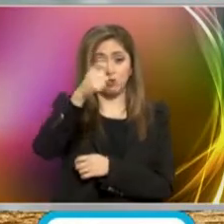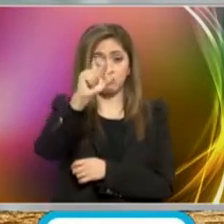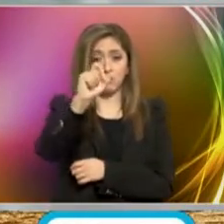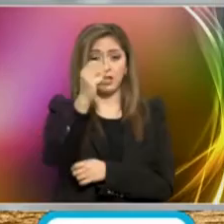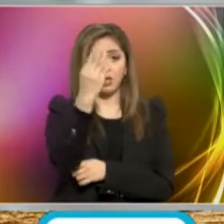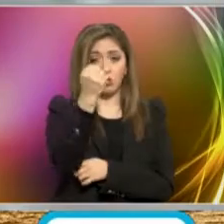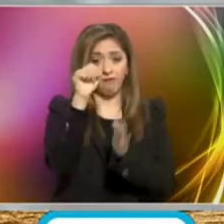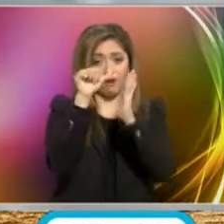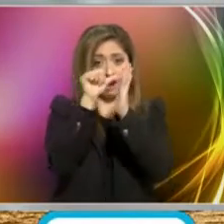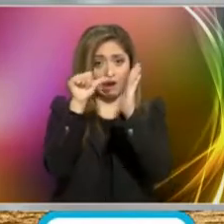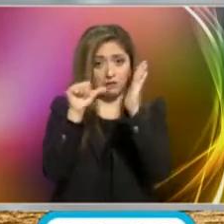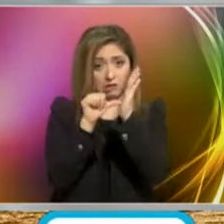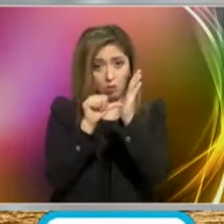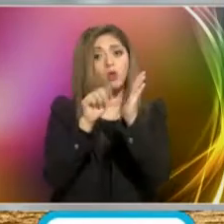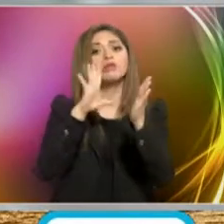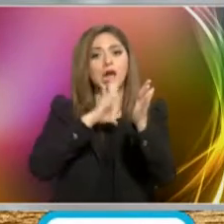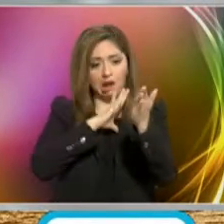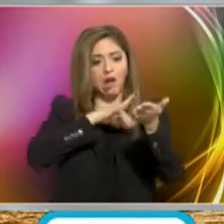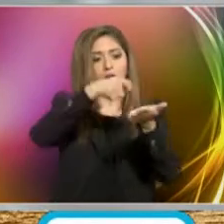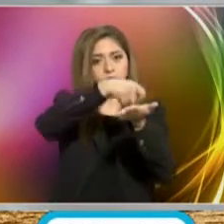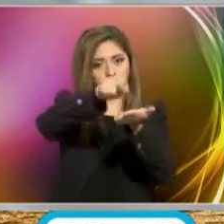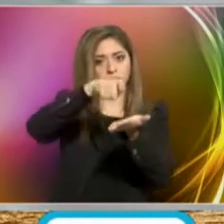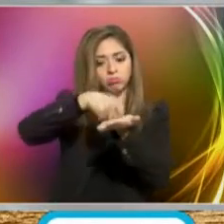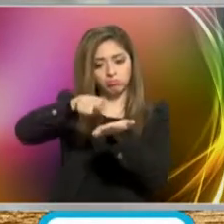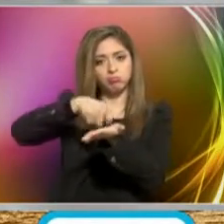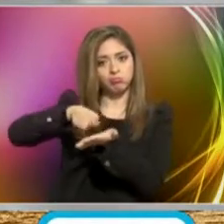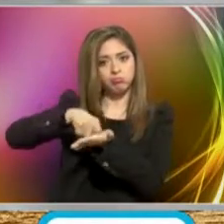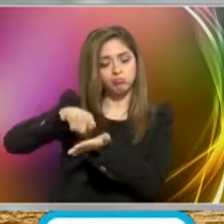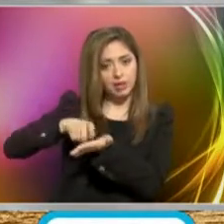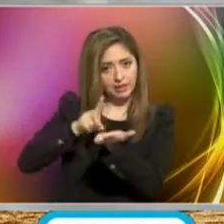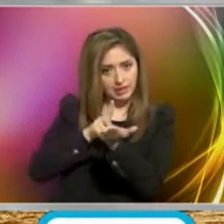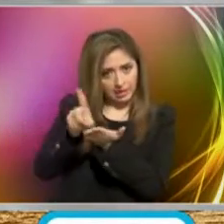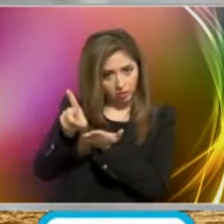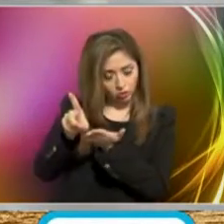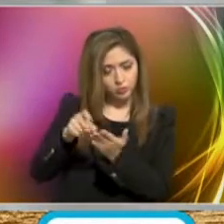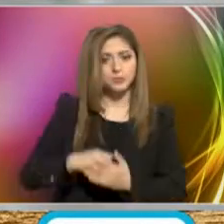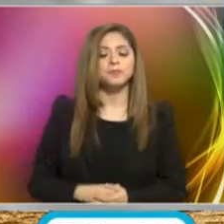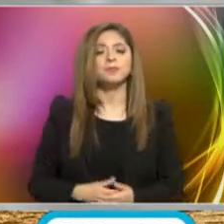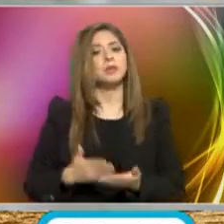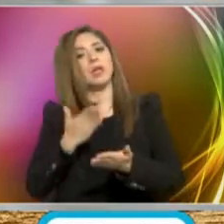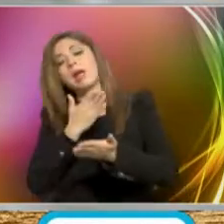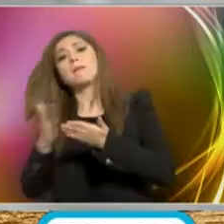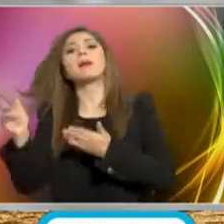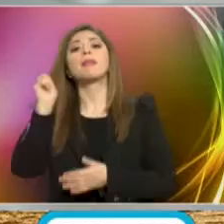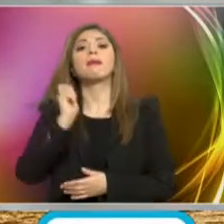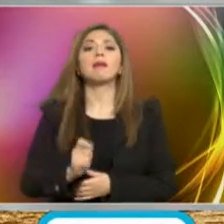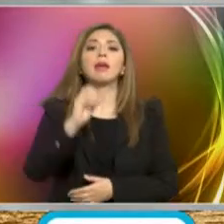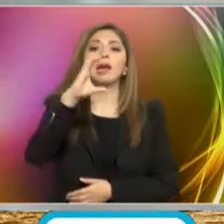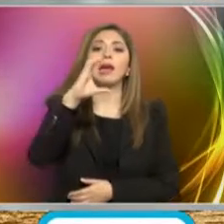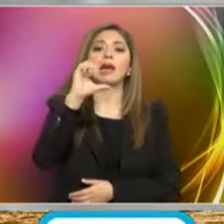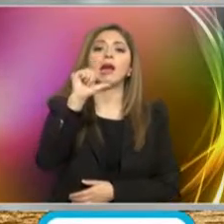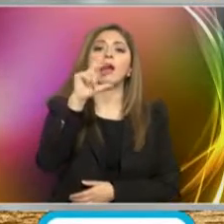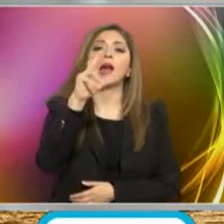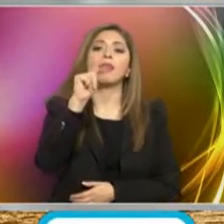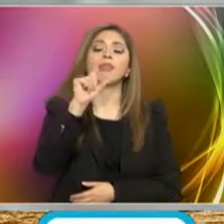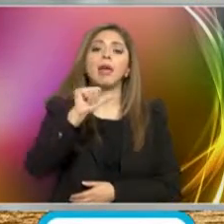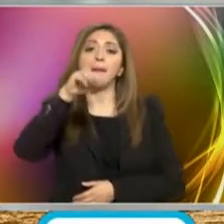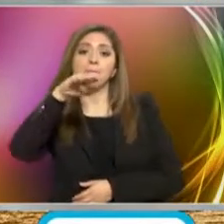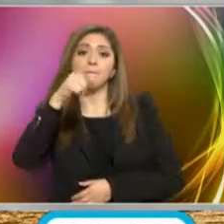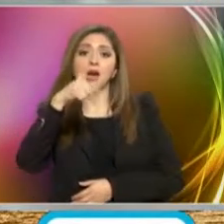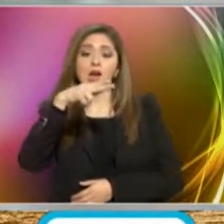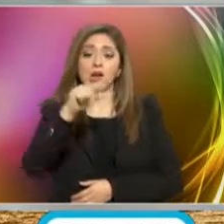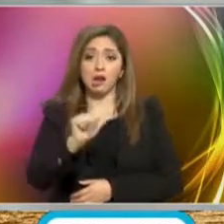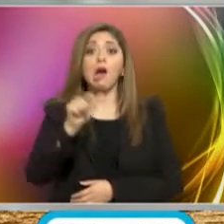perfectamente distribuidos estos derechos. A través de la Carta Magna nos podemos enterar entonces de cuáles son los Claro. derechos Así es. a los que un individuo